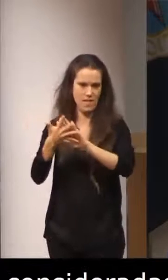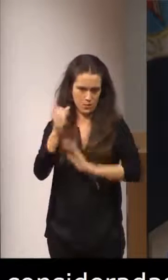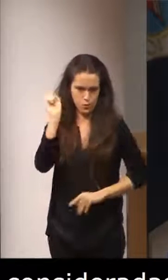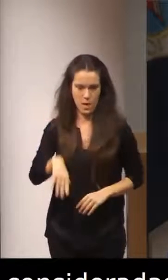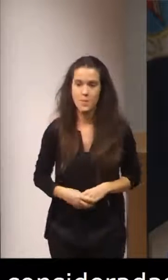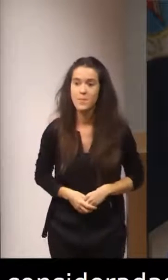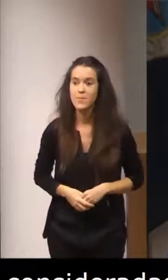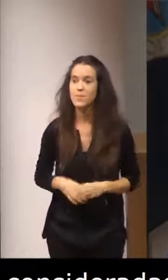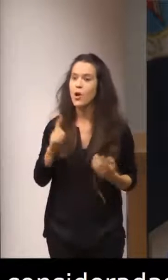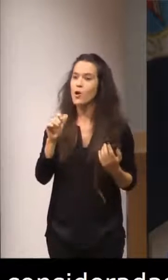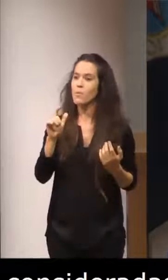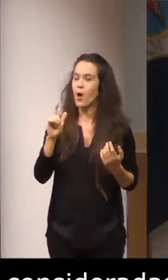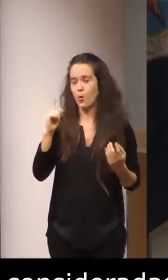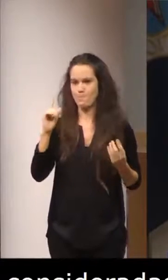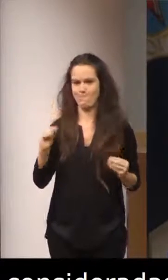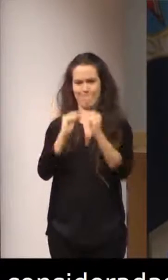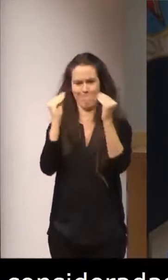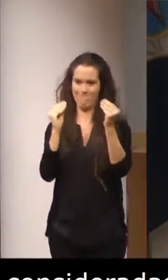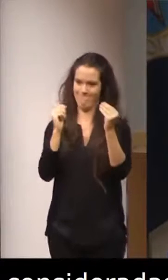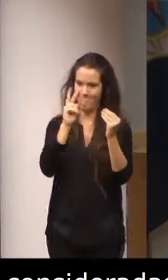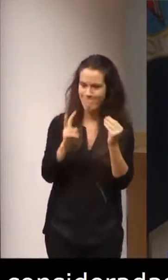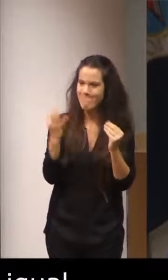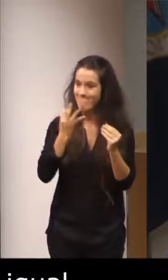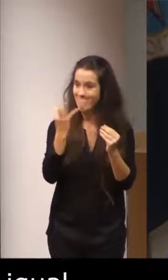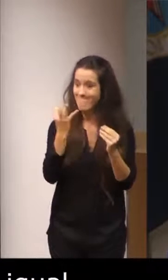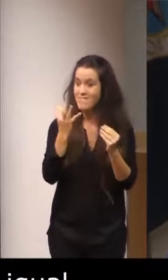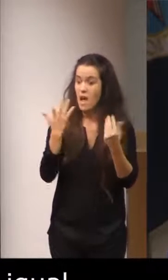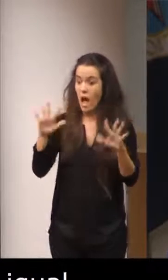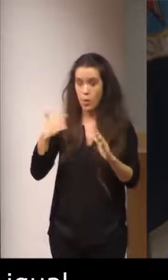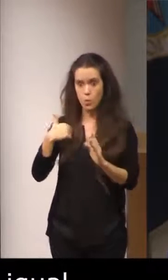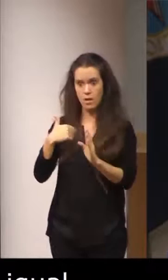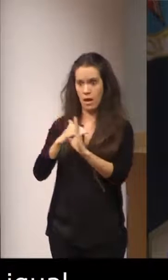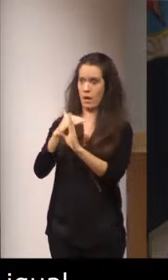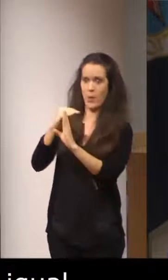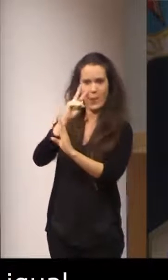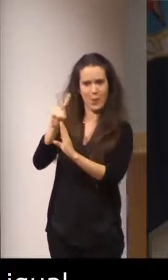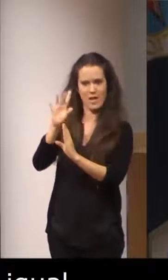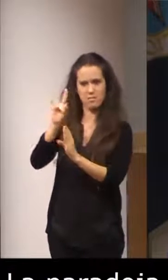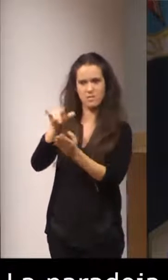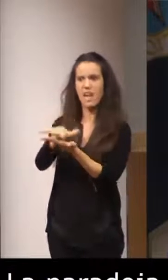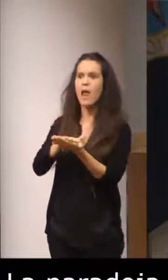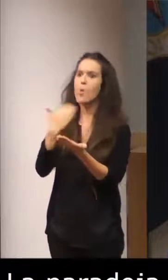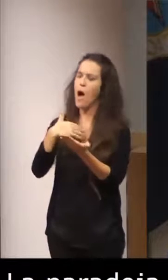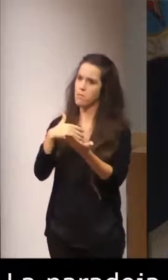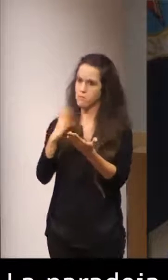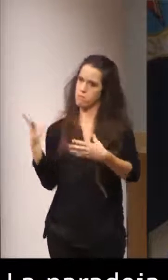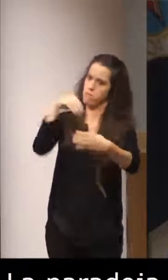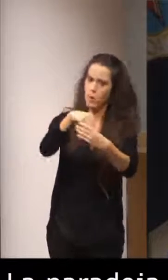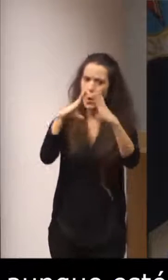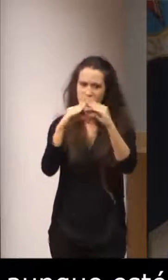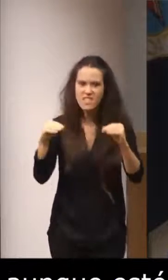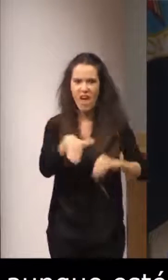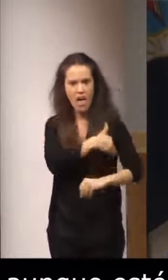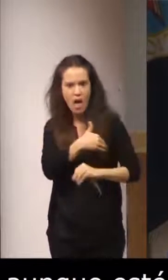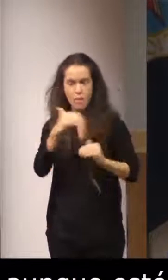La paradoja que nos encontramos es que, aunque esté calificada y considerada como una lengua de ámbito universitario y académica, pues